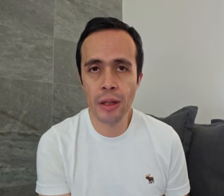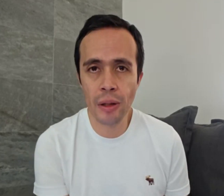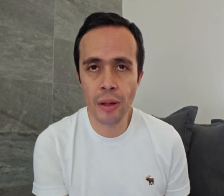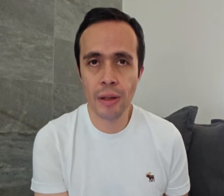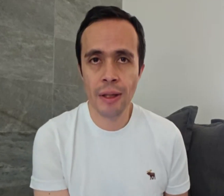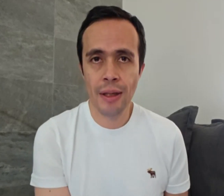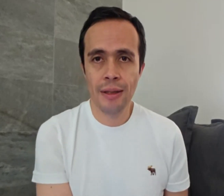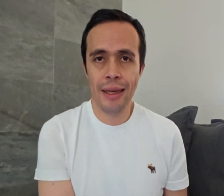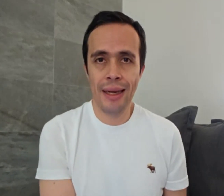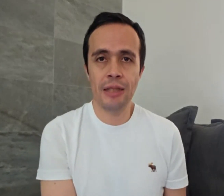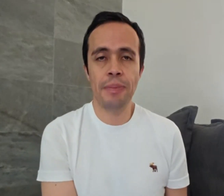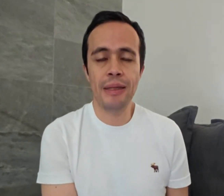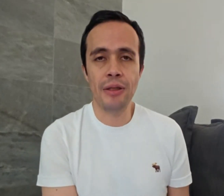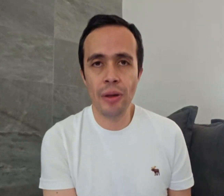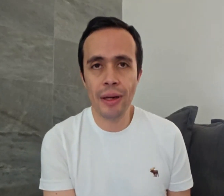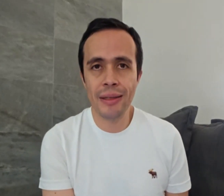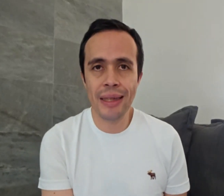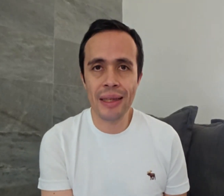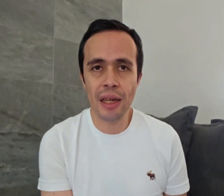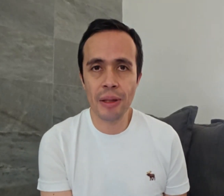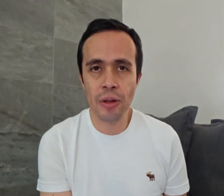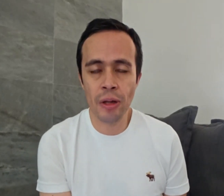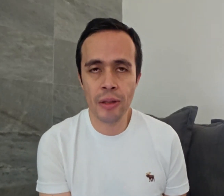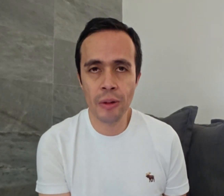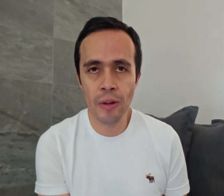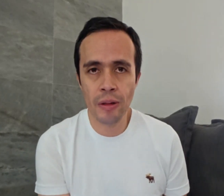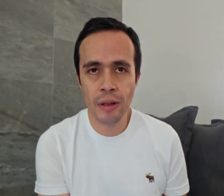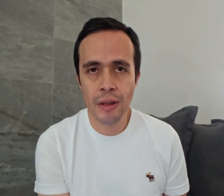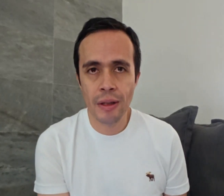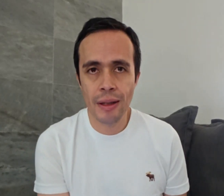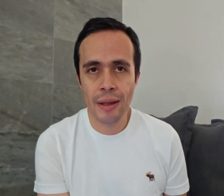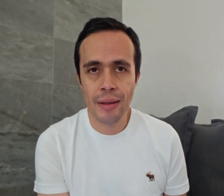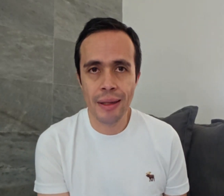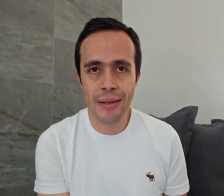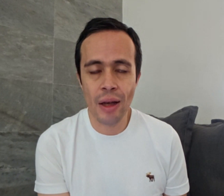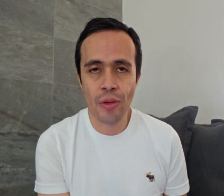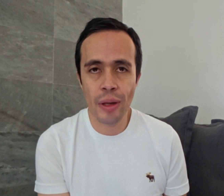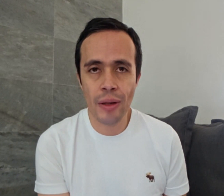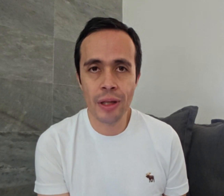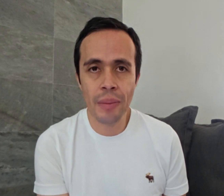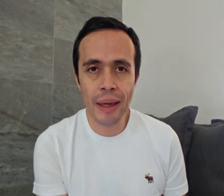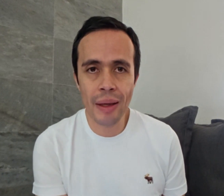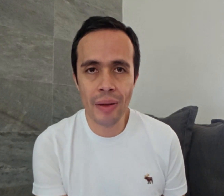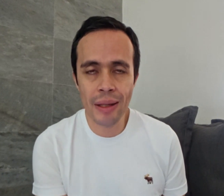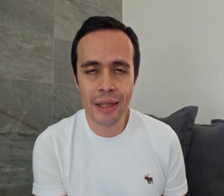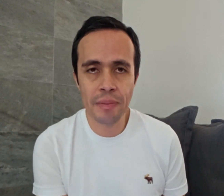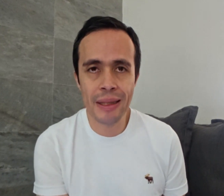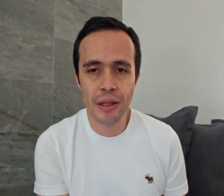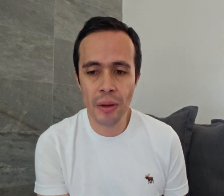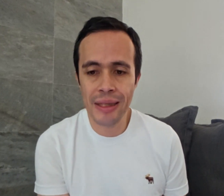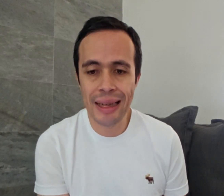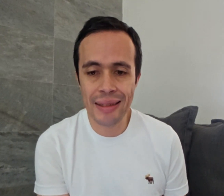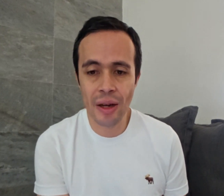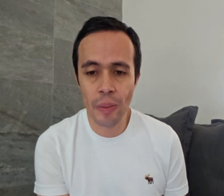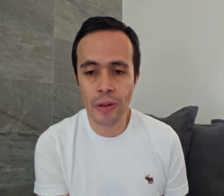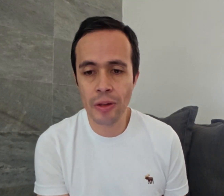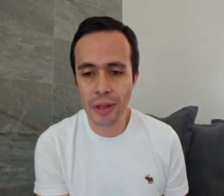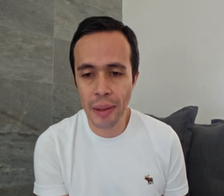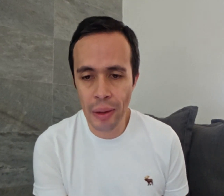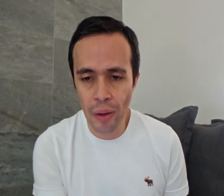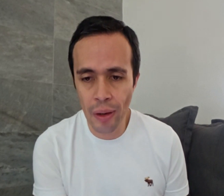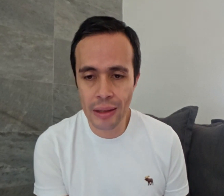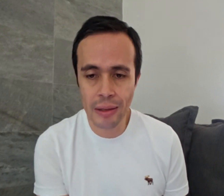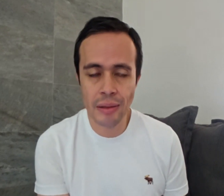A propósito de las peticiones de intervencionismo de Estados Unidos en México, estas peticiones que hacen